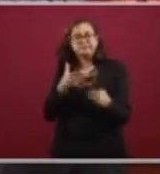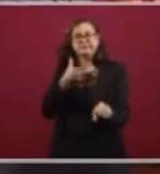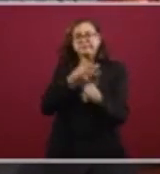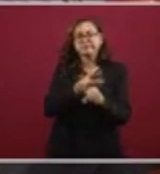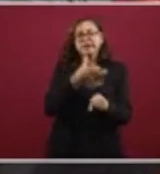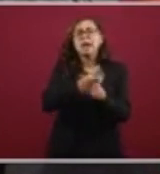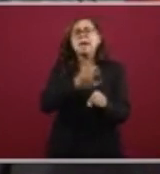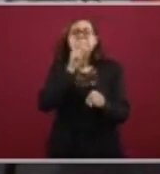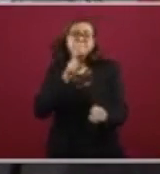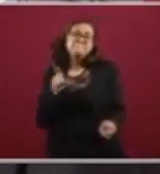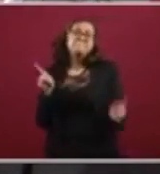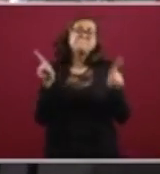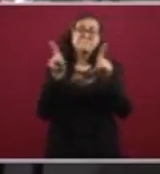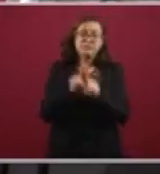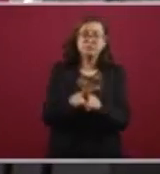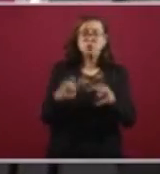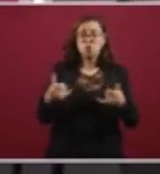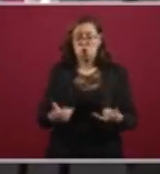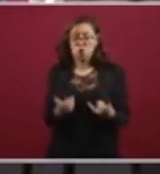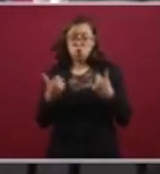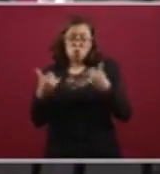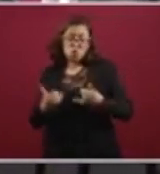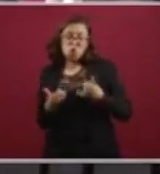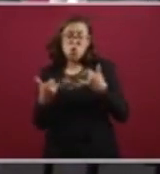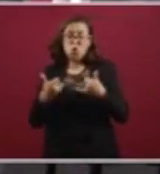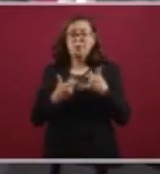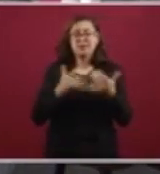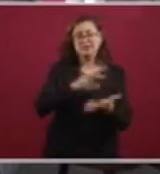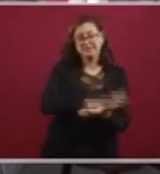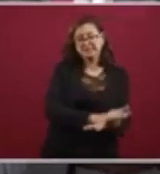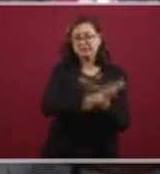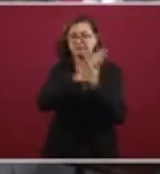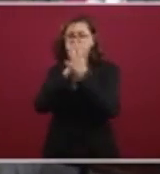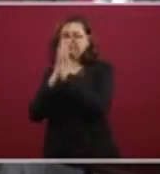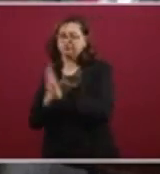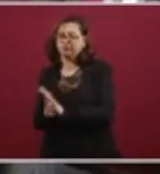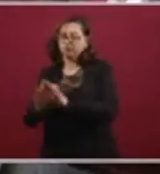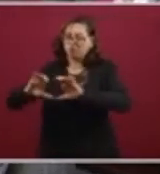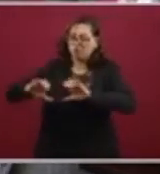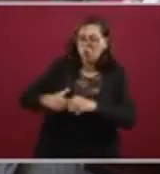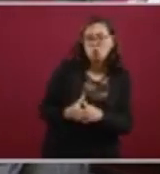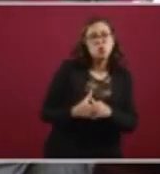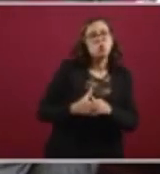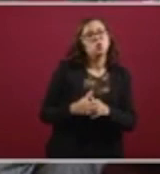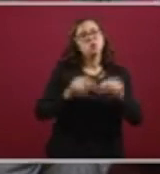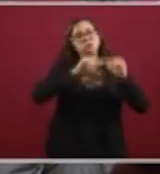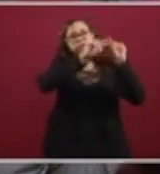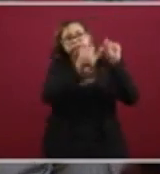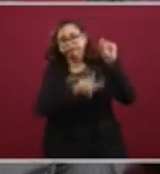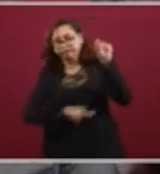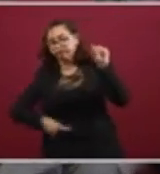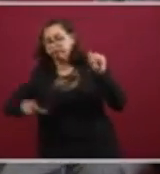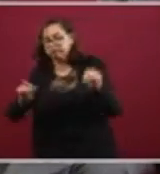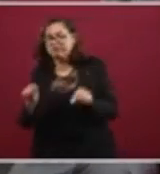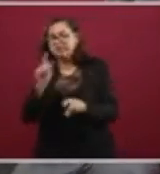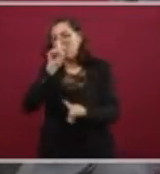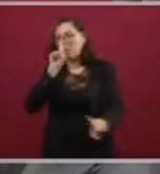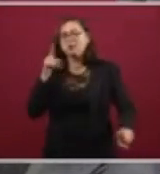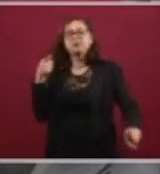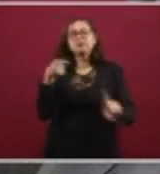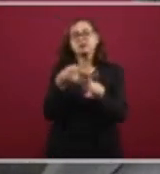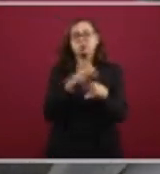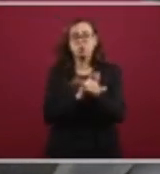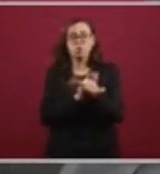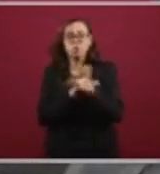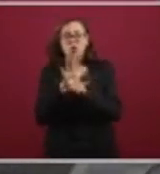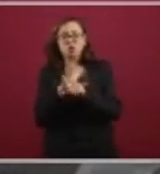se está echando a andar el programa Jóvenes por la Transformación, Brigadas Comunitarias de Norte a Sur, que lo que busca es que las juventudes de todo el país y